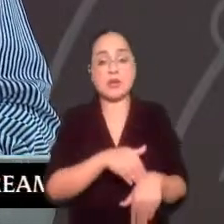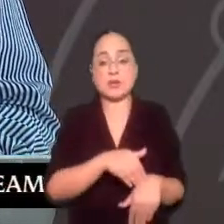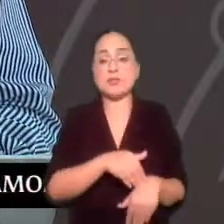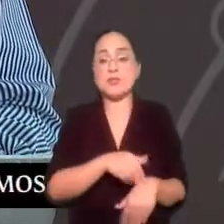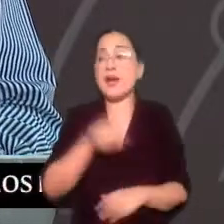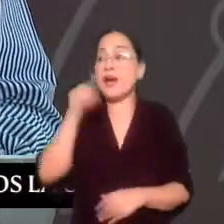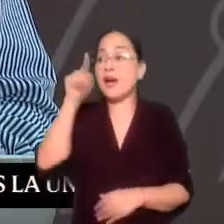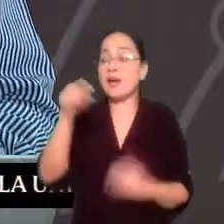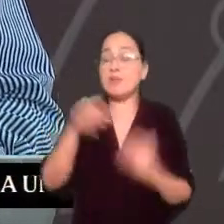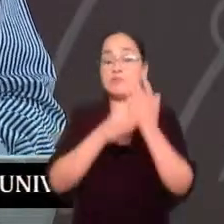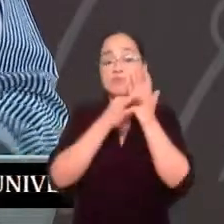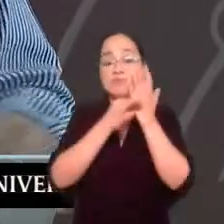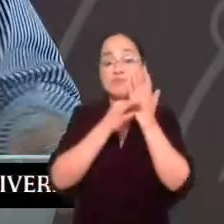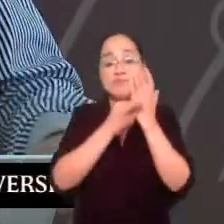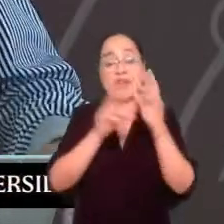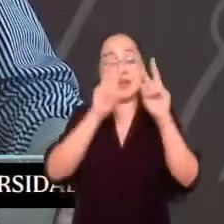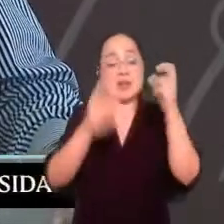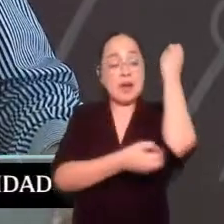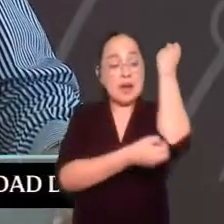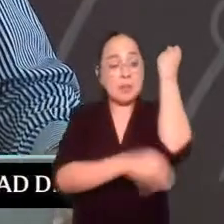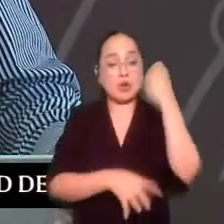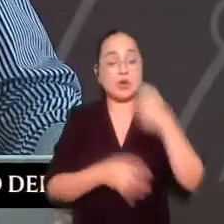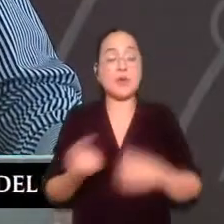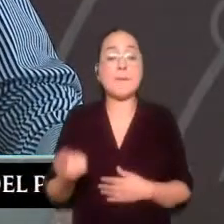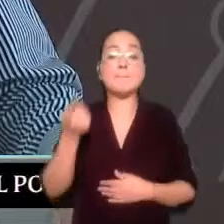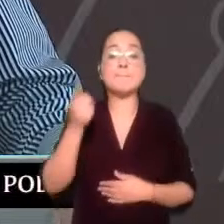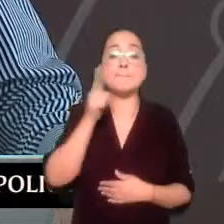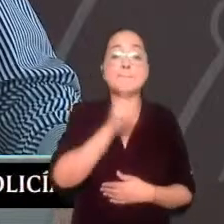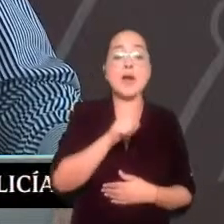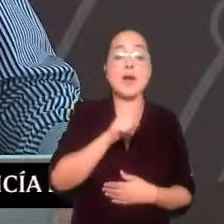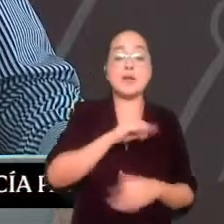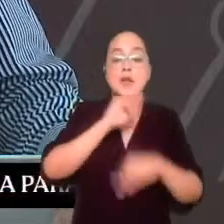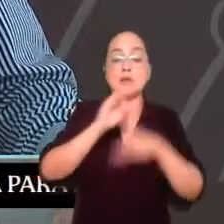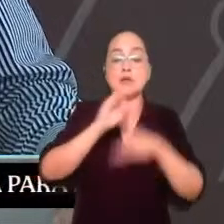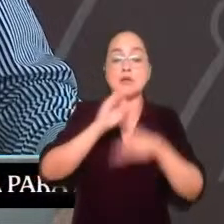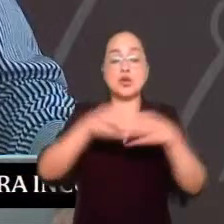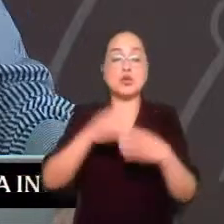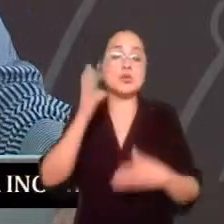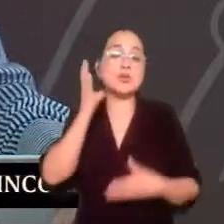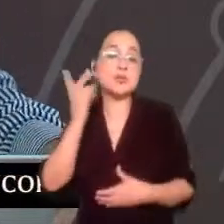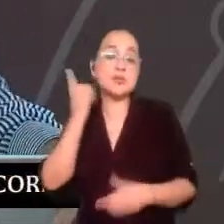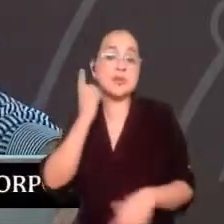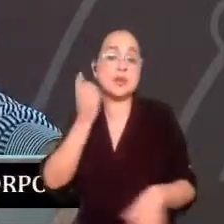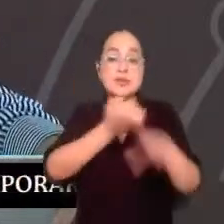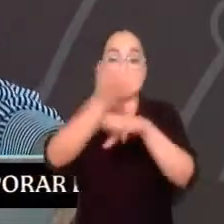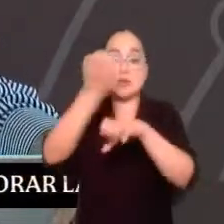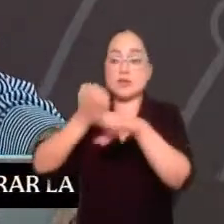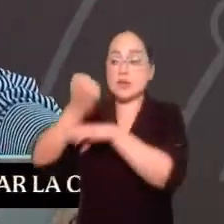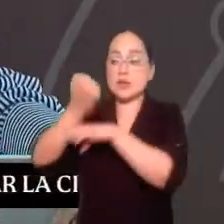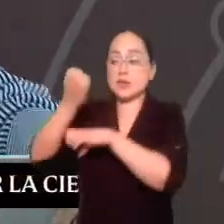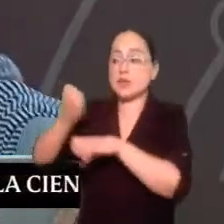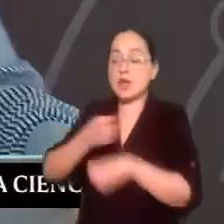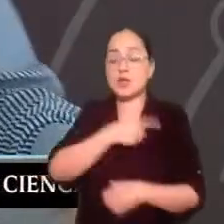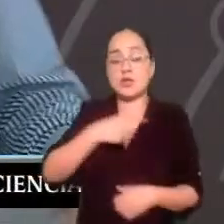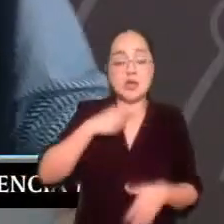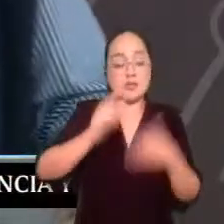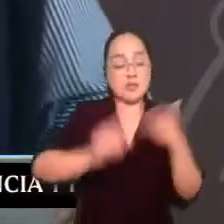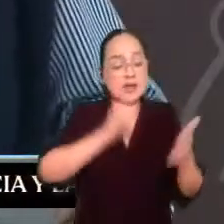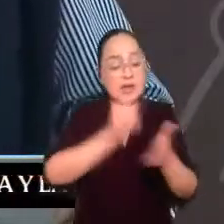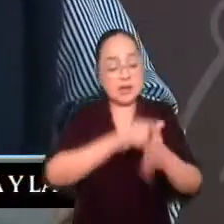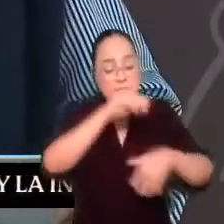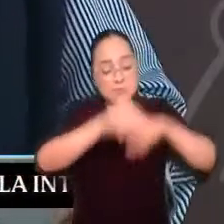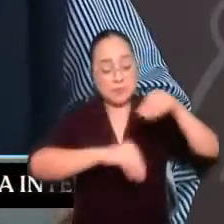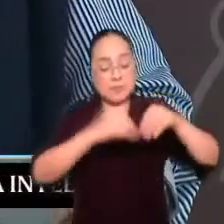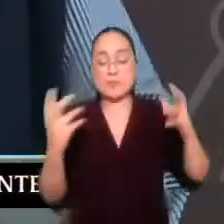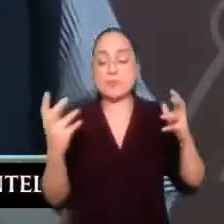y ordenó a las legislaturas locales que legislaran a ese respecto.